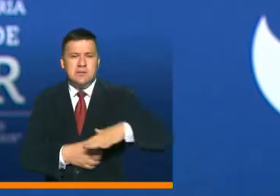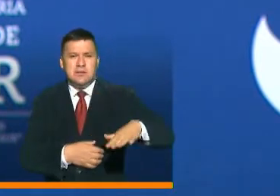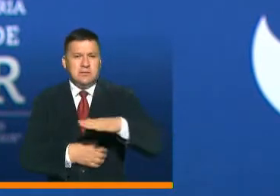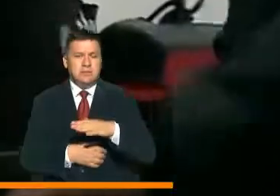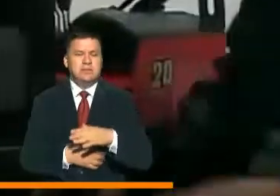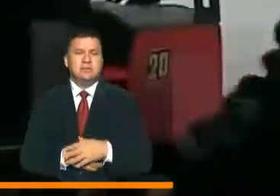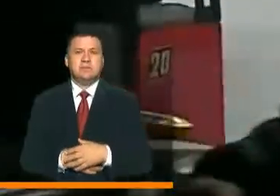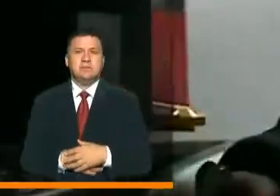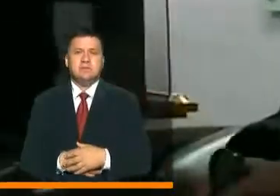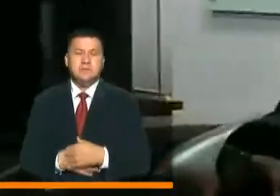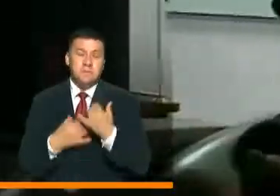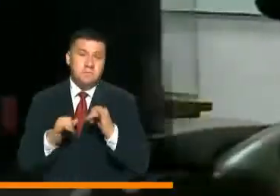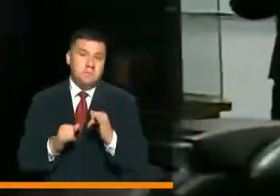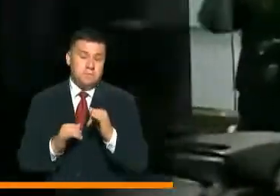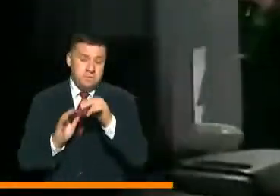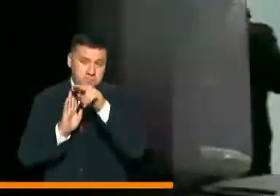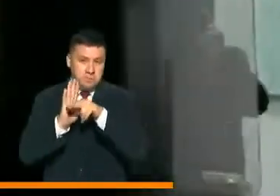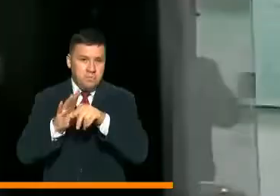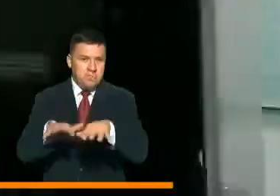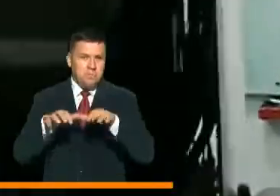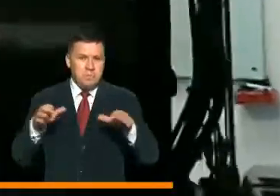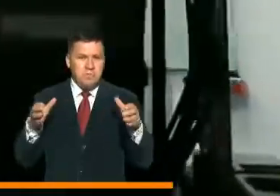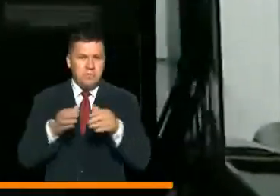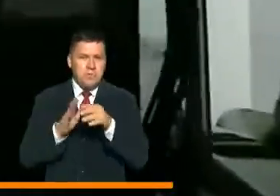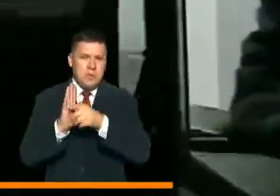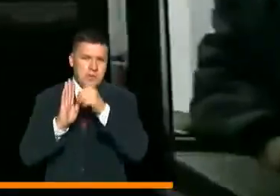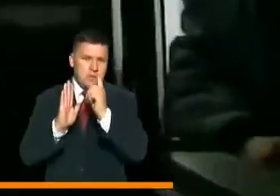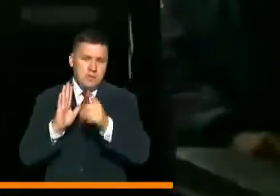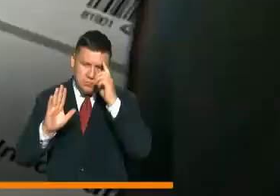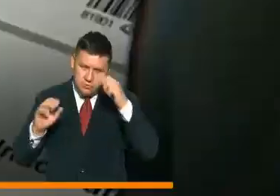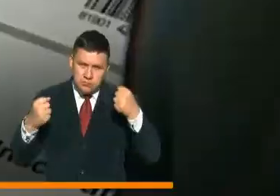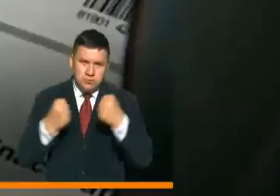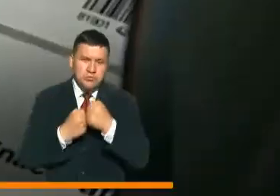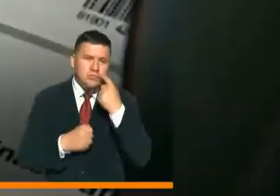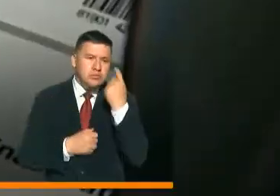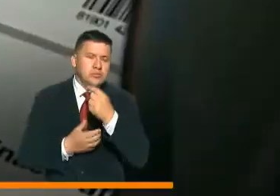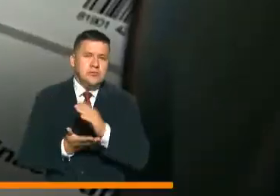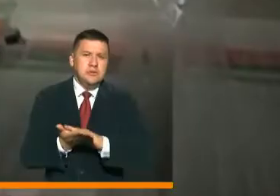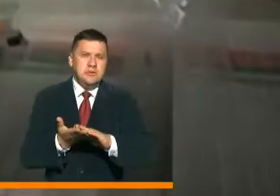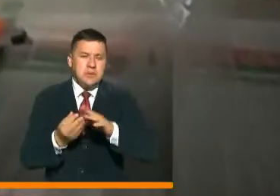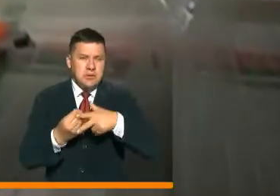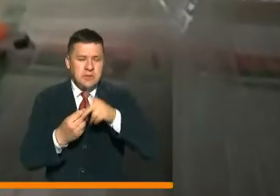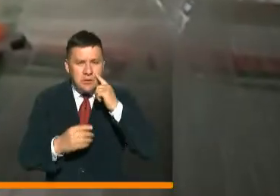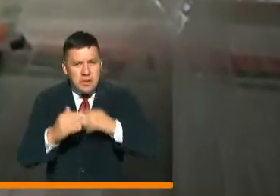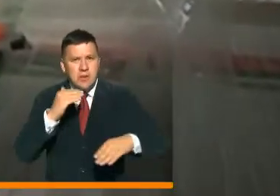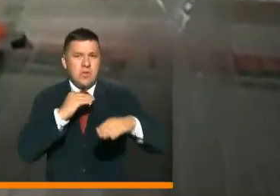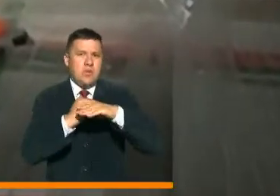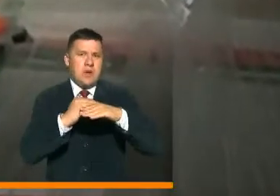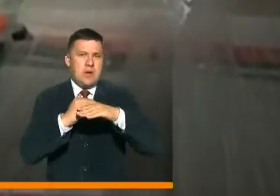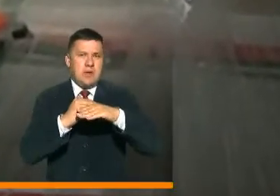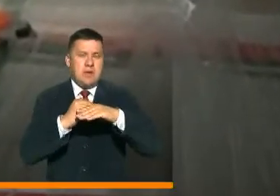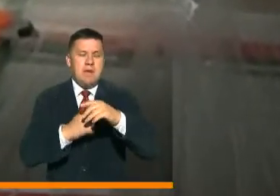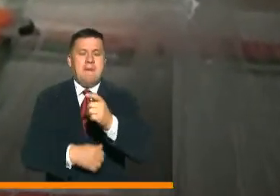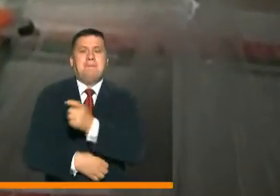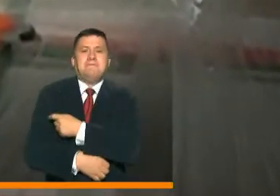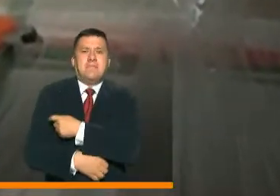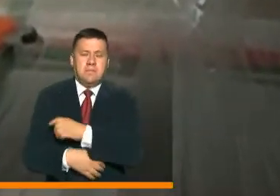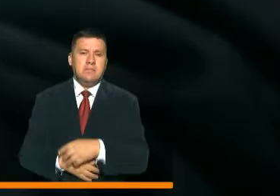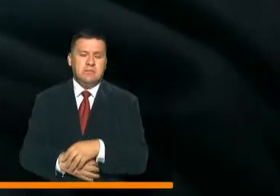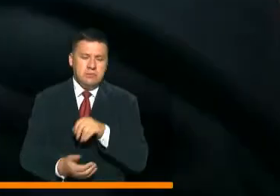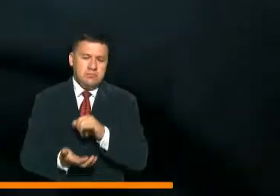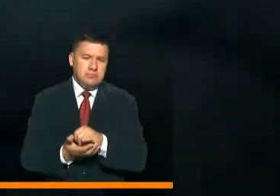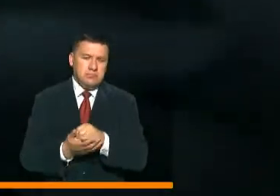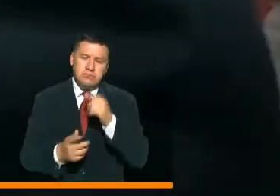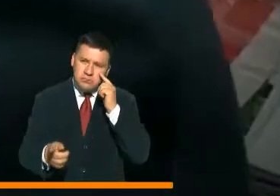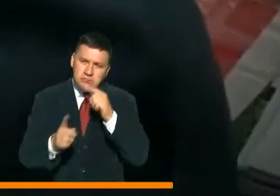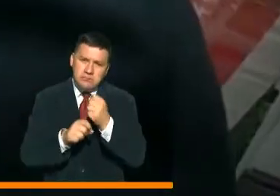de capital. Finalmente, en el marco de la Asamblea, los mandatarios coincidieron en buscar herramientas de equidad para la distribución de las vacunas. Asimismo,